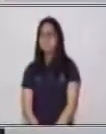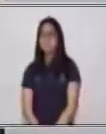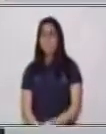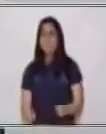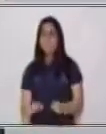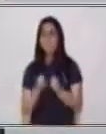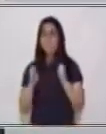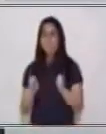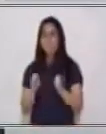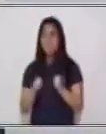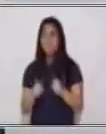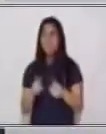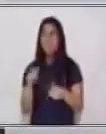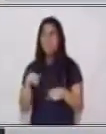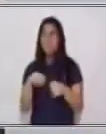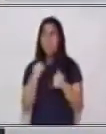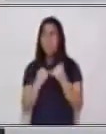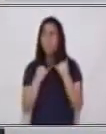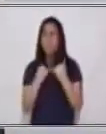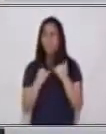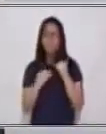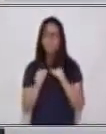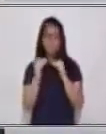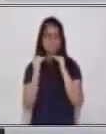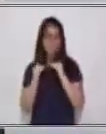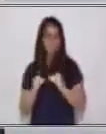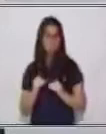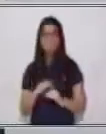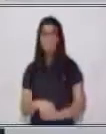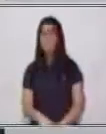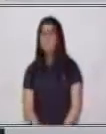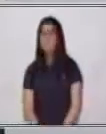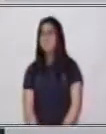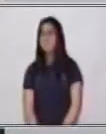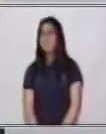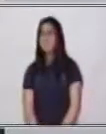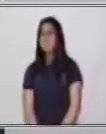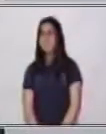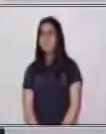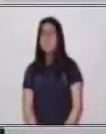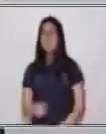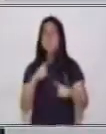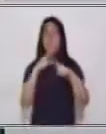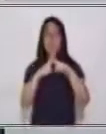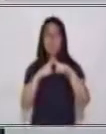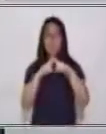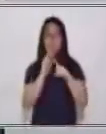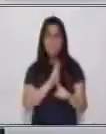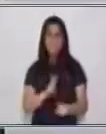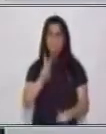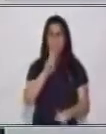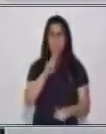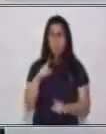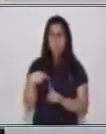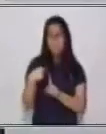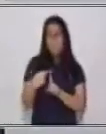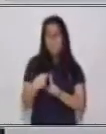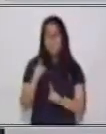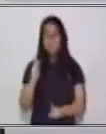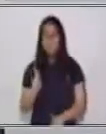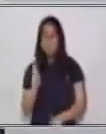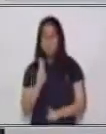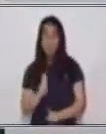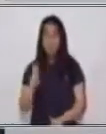cuadrado, 2x más 1. Lo primero que hacemos es ordenarlo. Primero va x